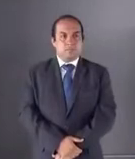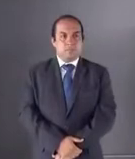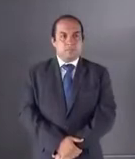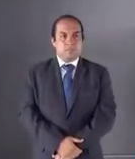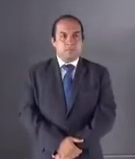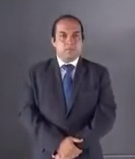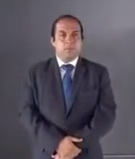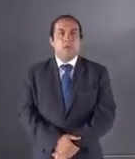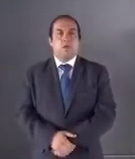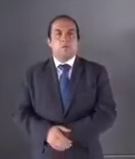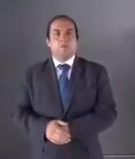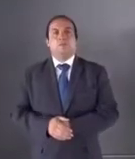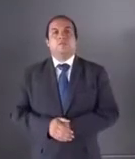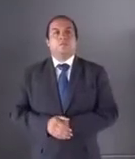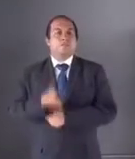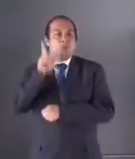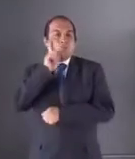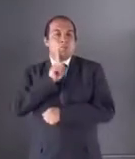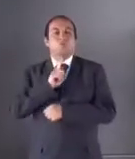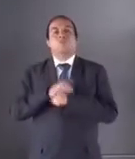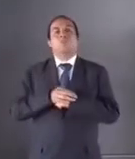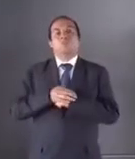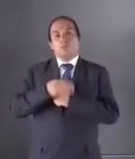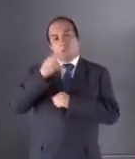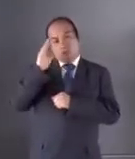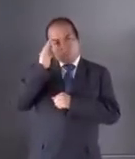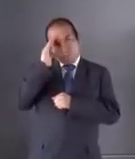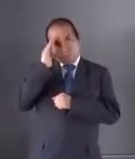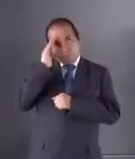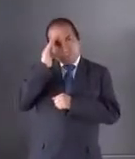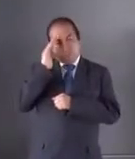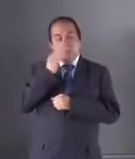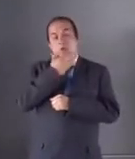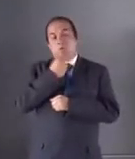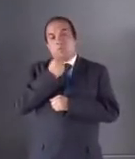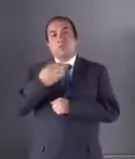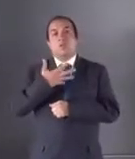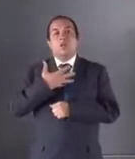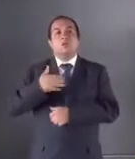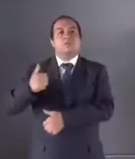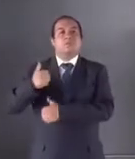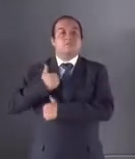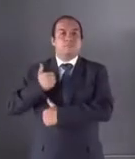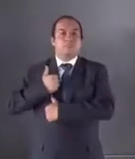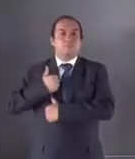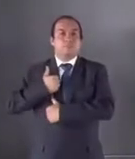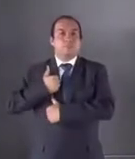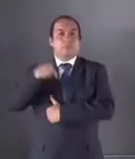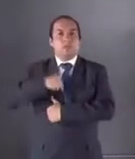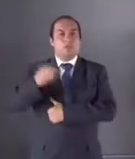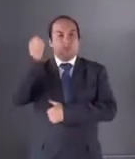Señoras y señores, reiteramos la bienvenida a nuestras autoridades en este evento.